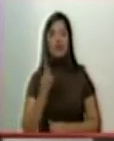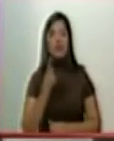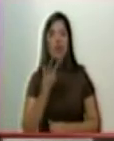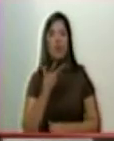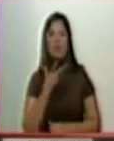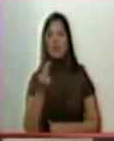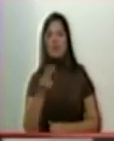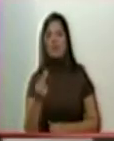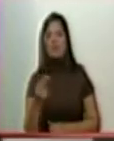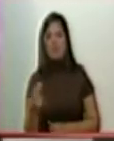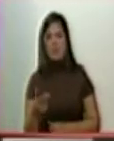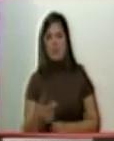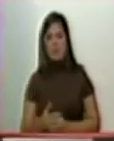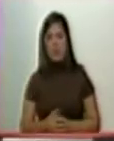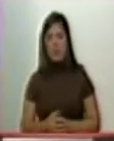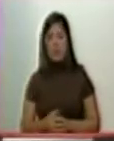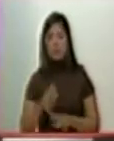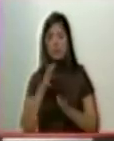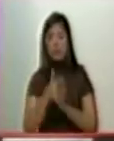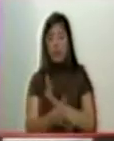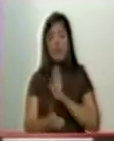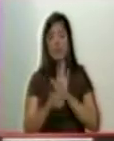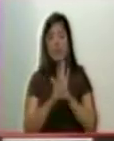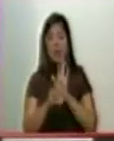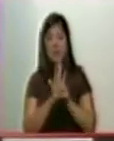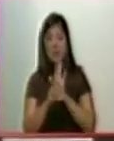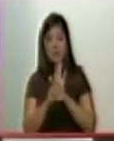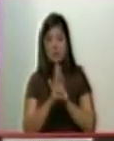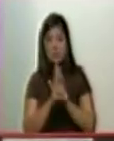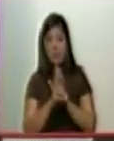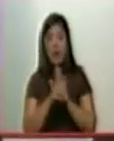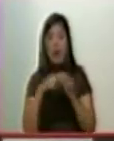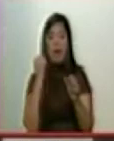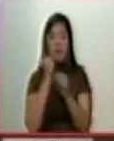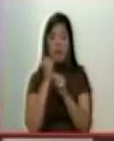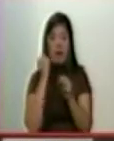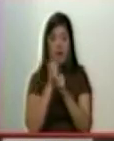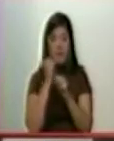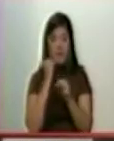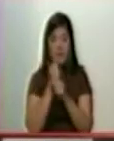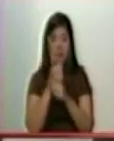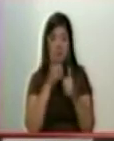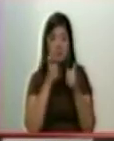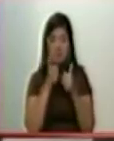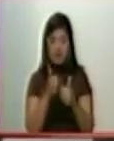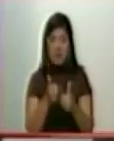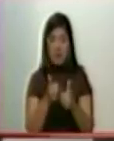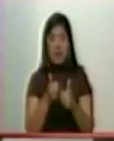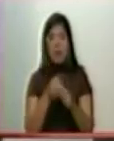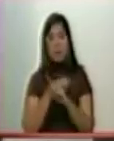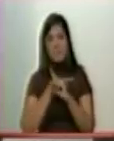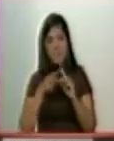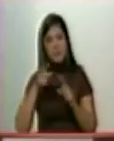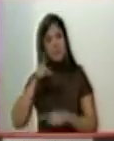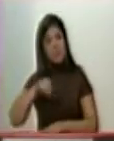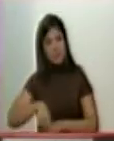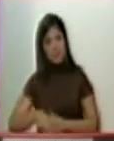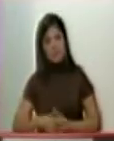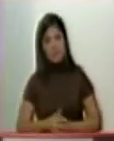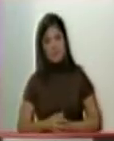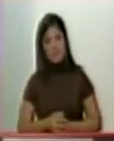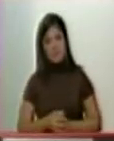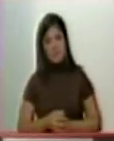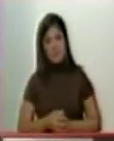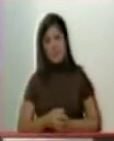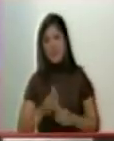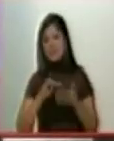negación del derecho al trabajo digno, sino que también era